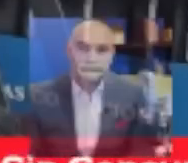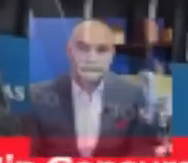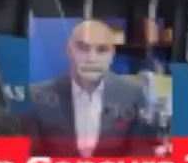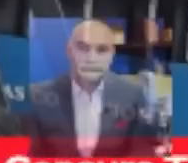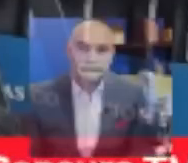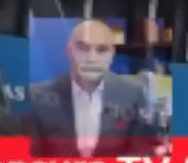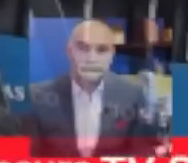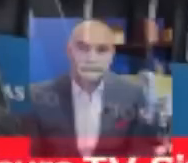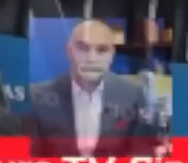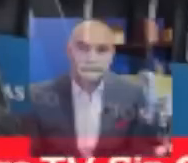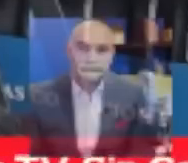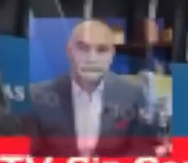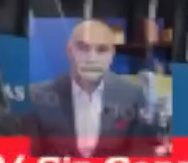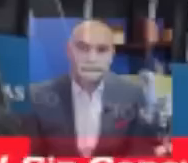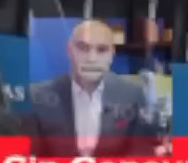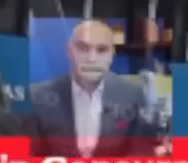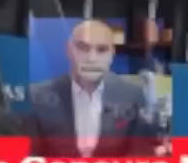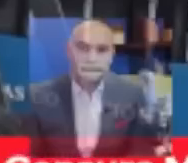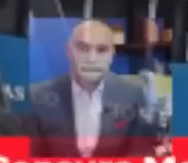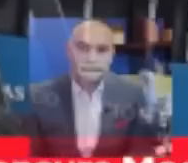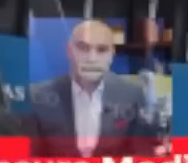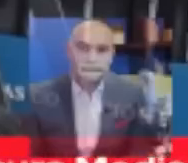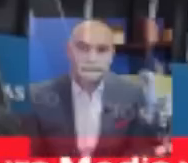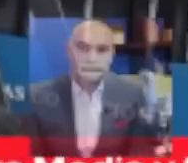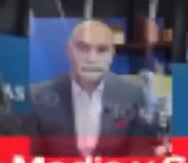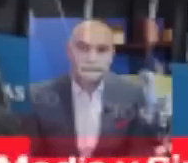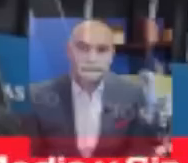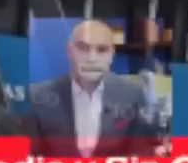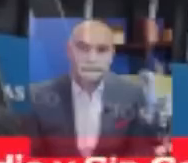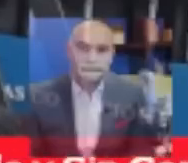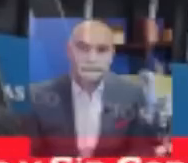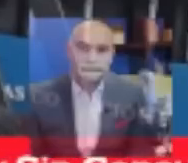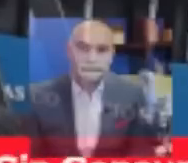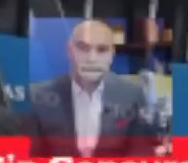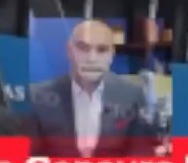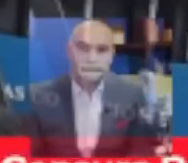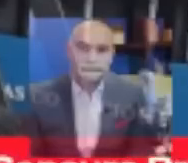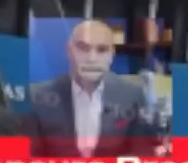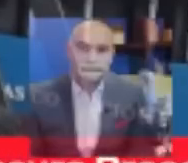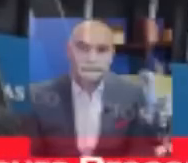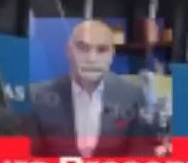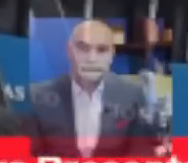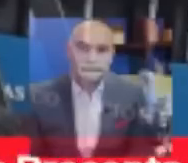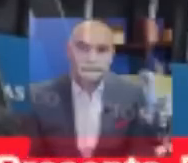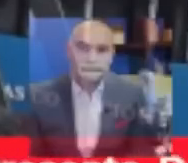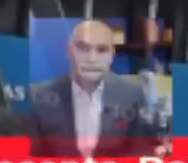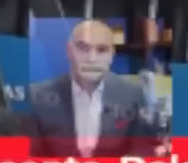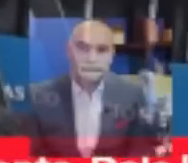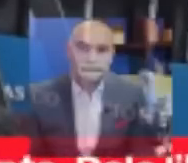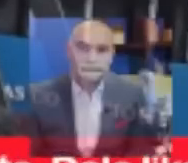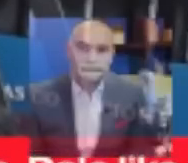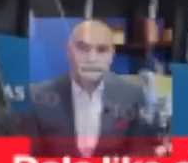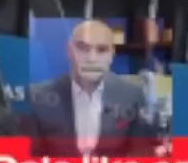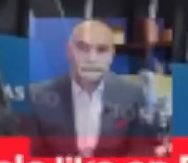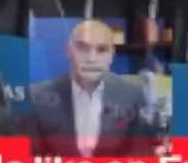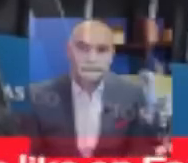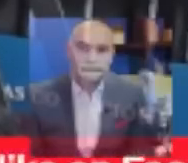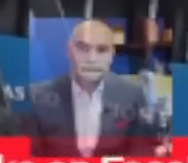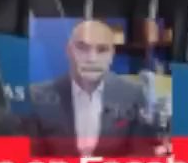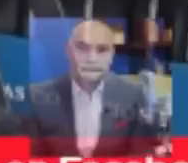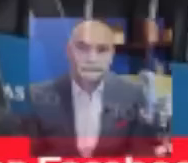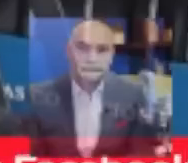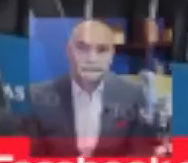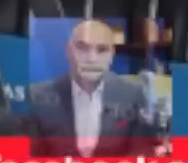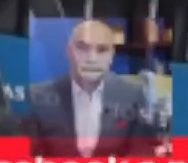a la ministra Esquivel va por ese lado va por ese lado porque nadie está viendo el